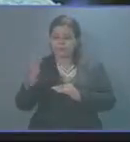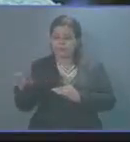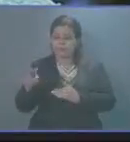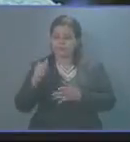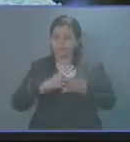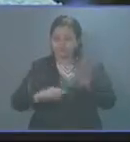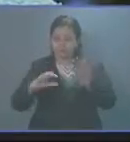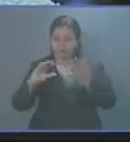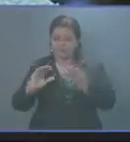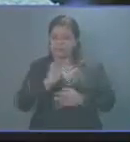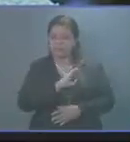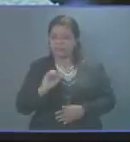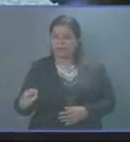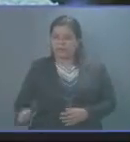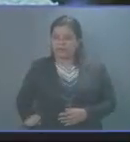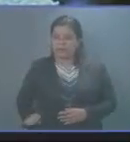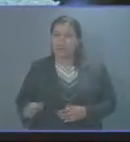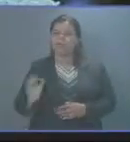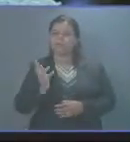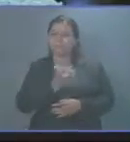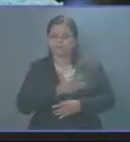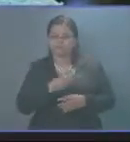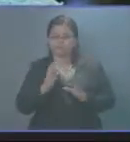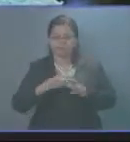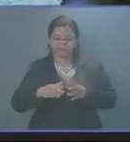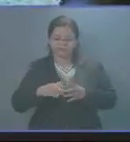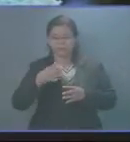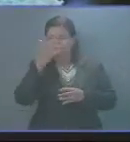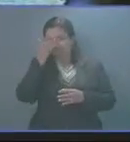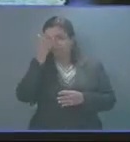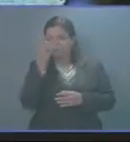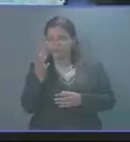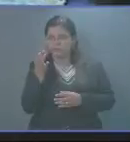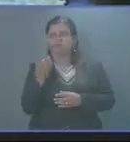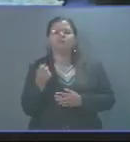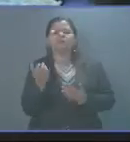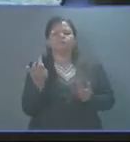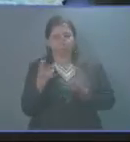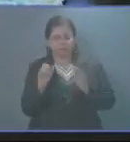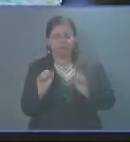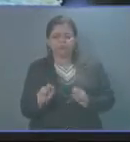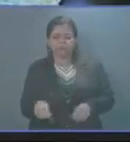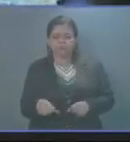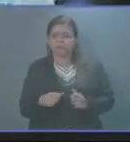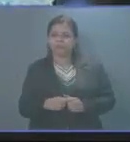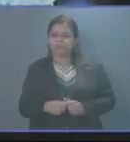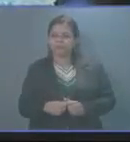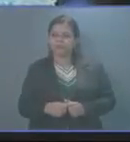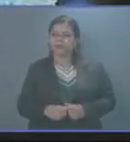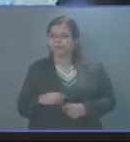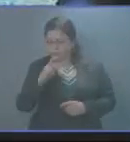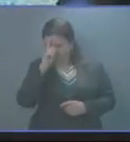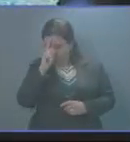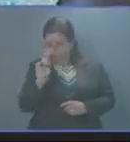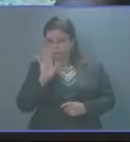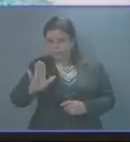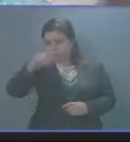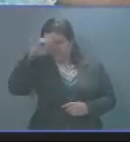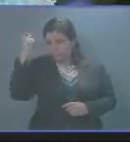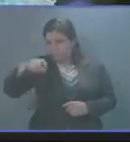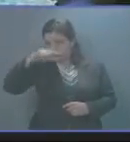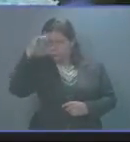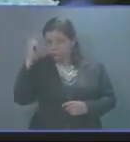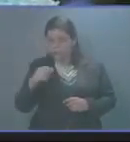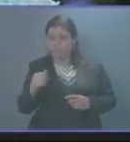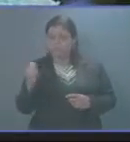la Constitución de la República, la comisión que suscribe considera procedente reconocer la labor desempeñada